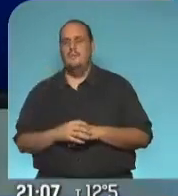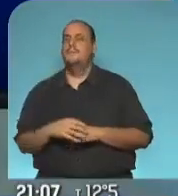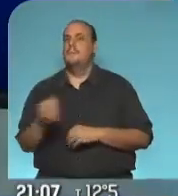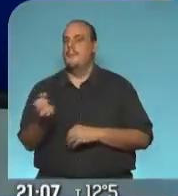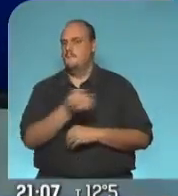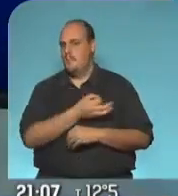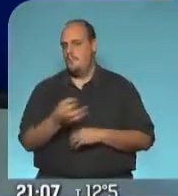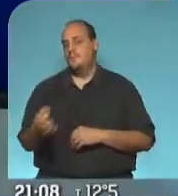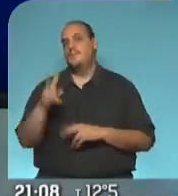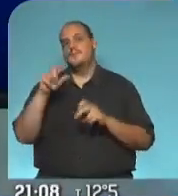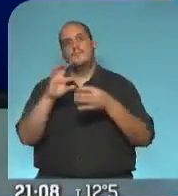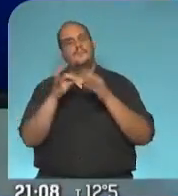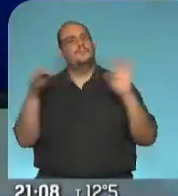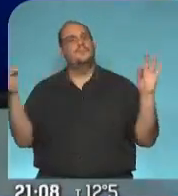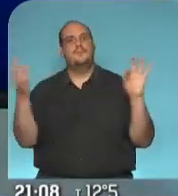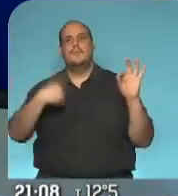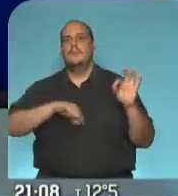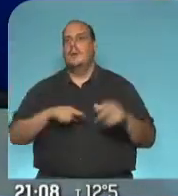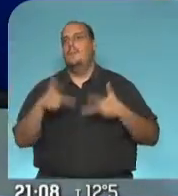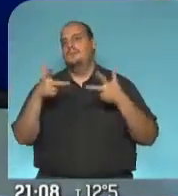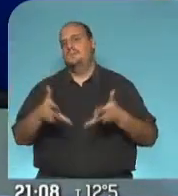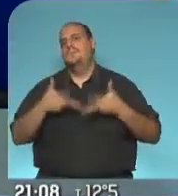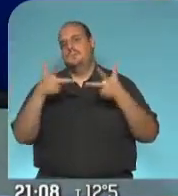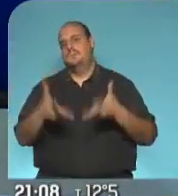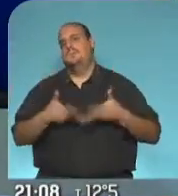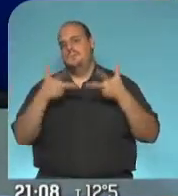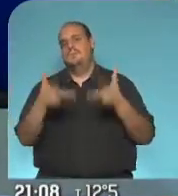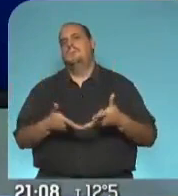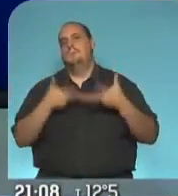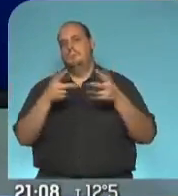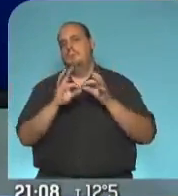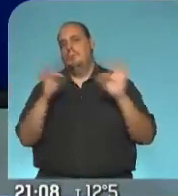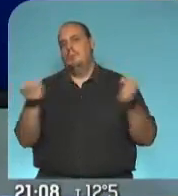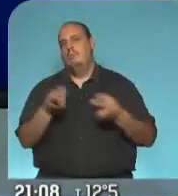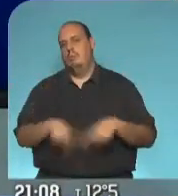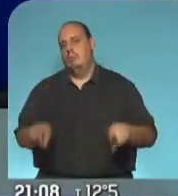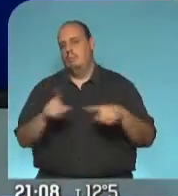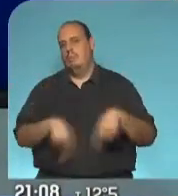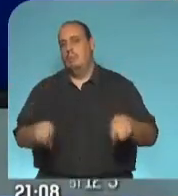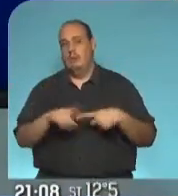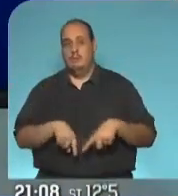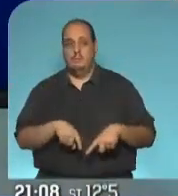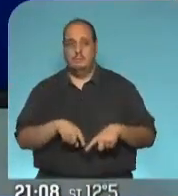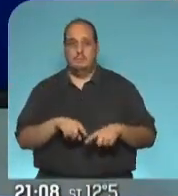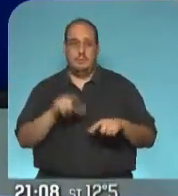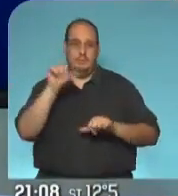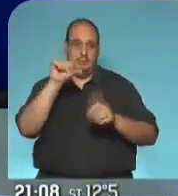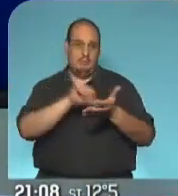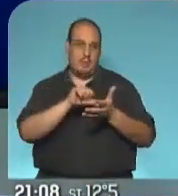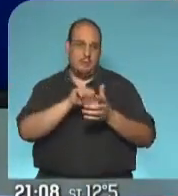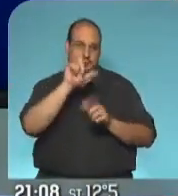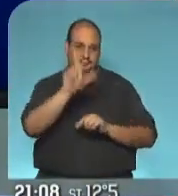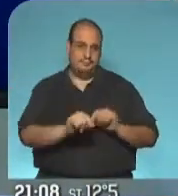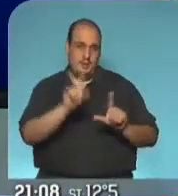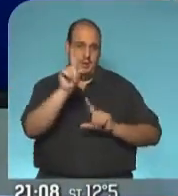Que En la hay última. frases que nosotros repetimos, pero en tantos lugares del país es muy difícil cumplirlas, del quédate